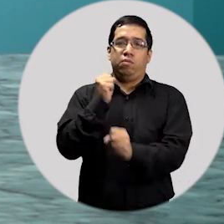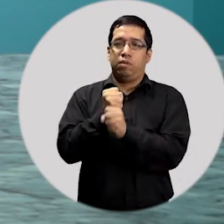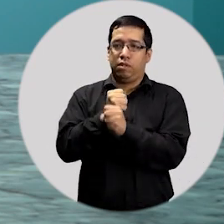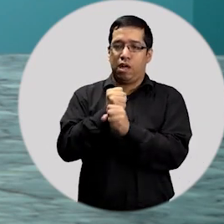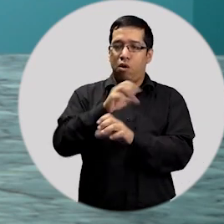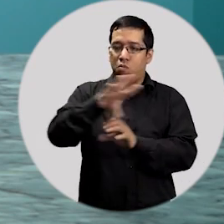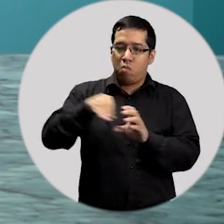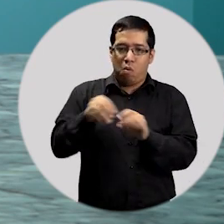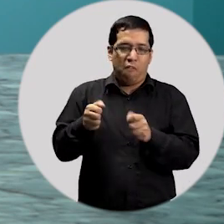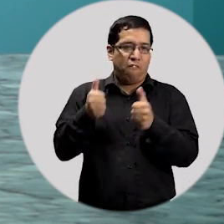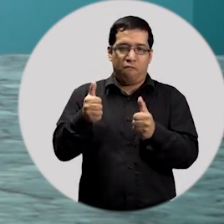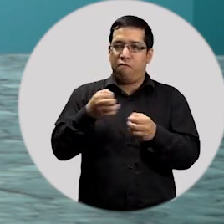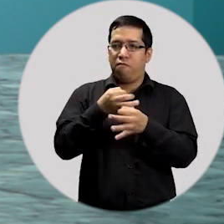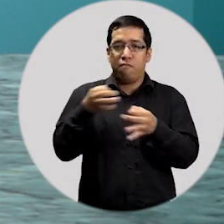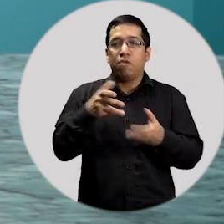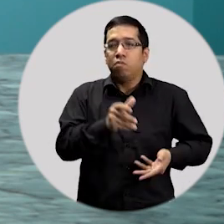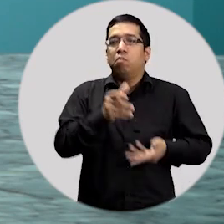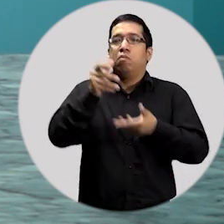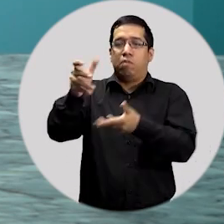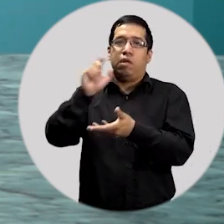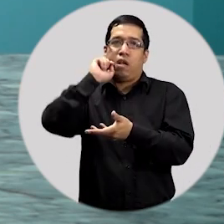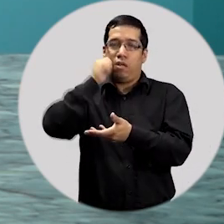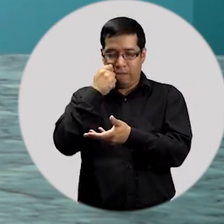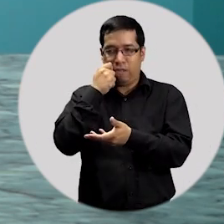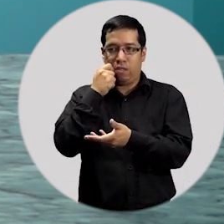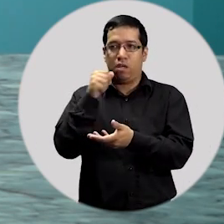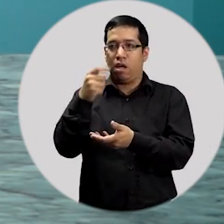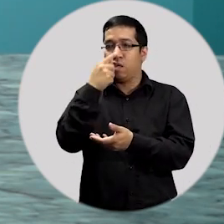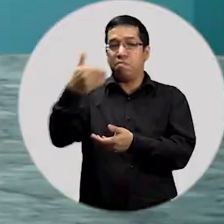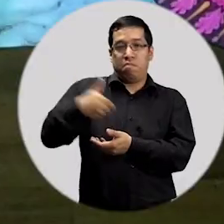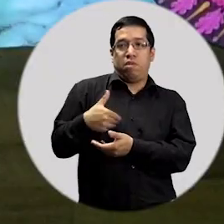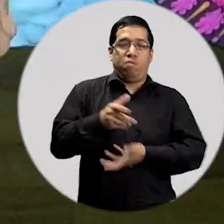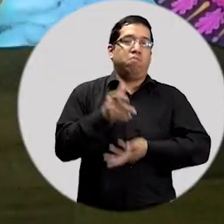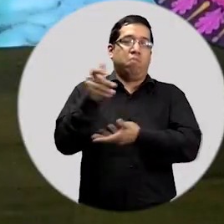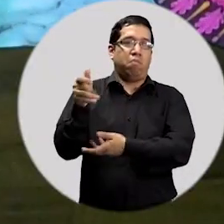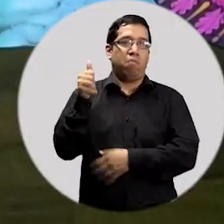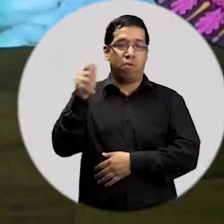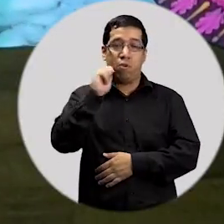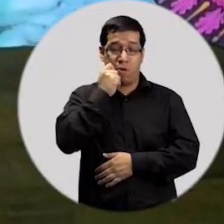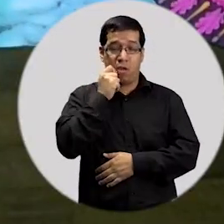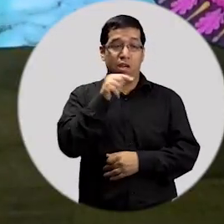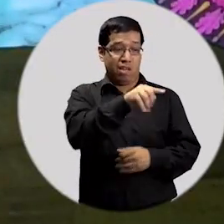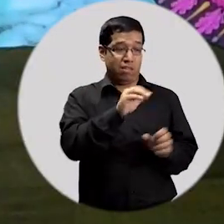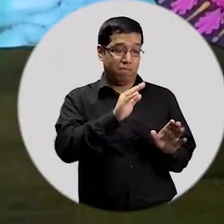nuestra última vuelta de coronitas, que ahora sí ya vamos a empezar a usar el puntero chato.